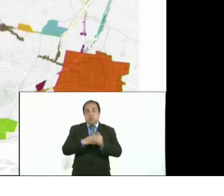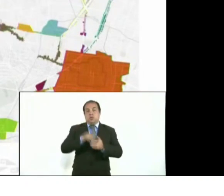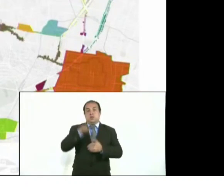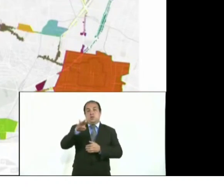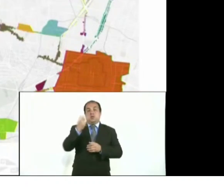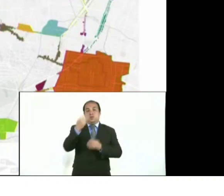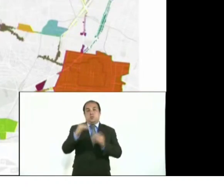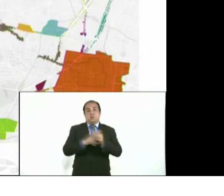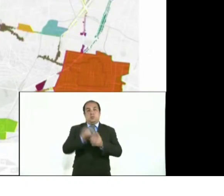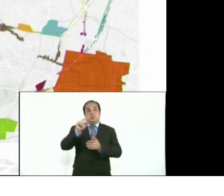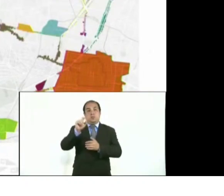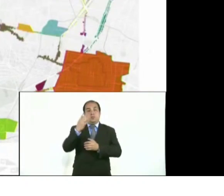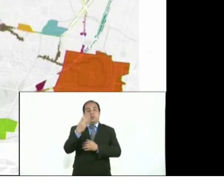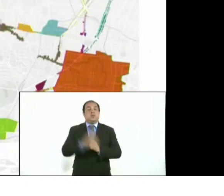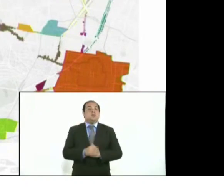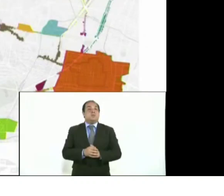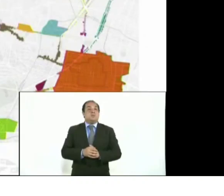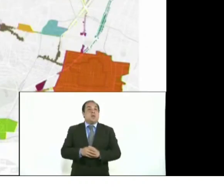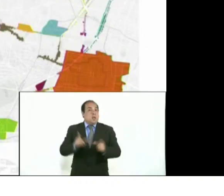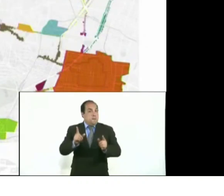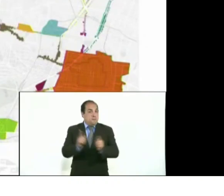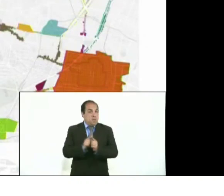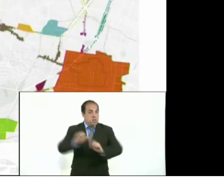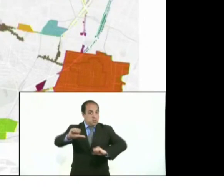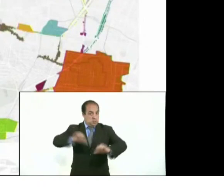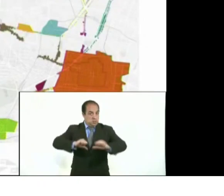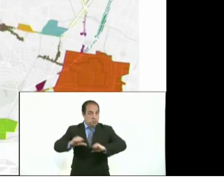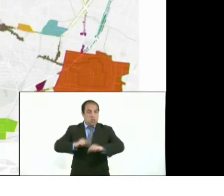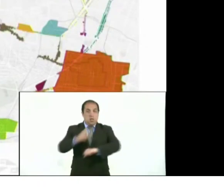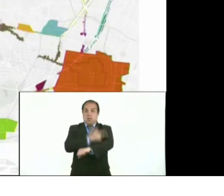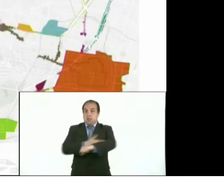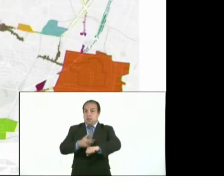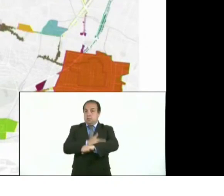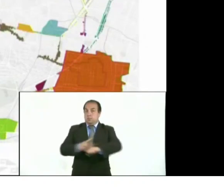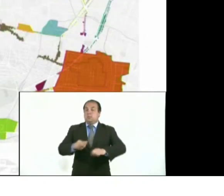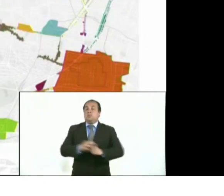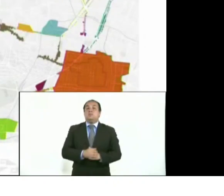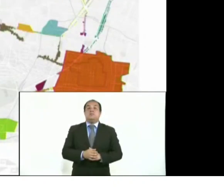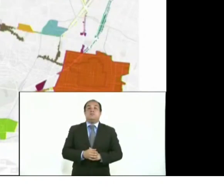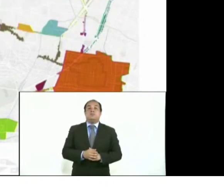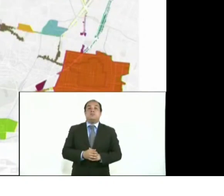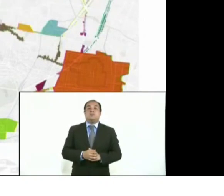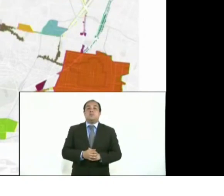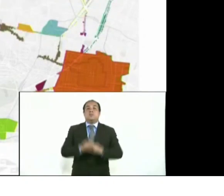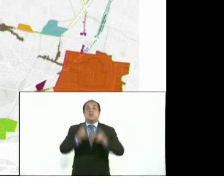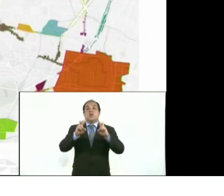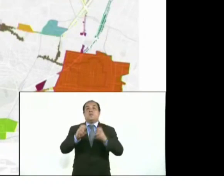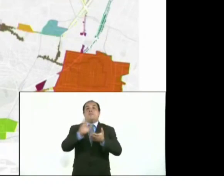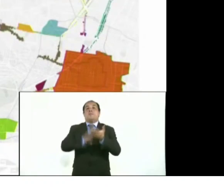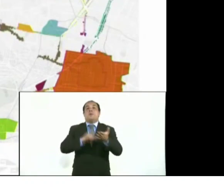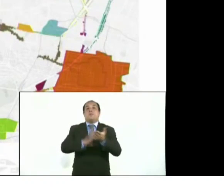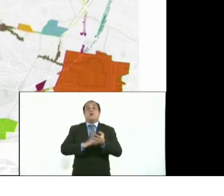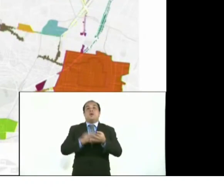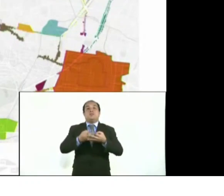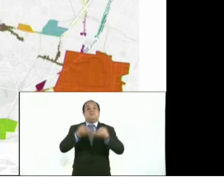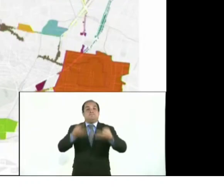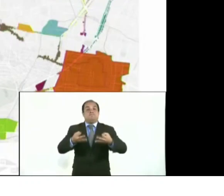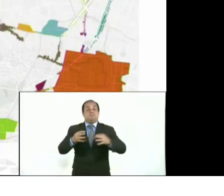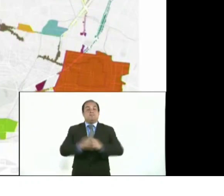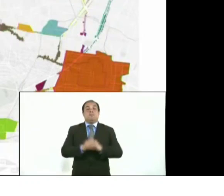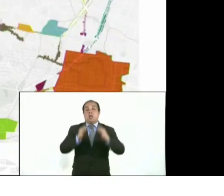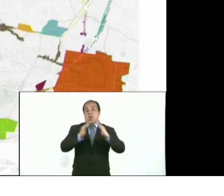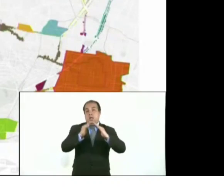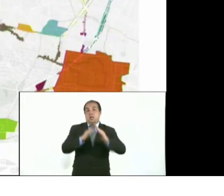2019-2024, PRUVI, y simplificar acciones, trámites relacionadas con la escrituración. Establecer una